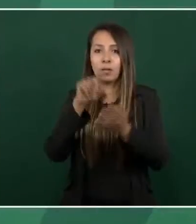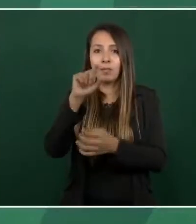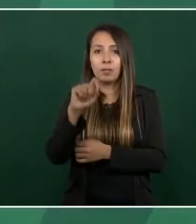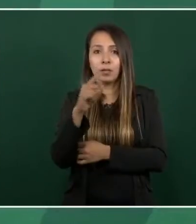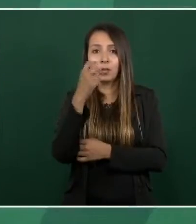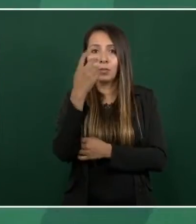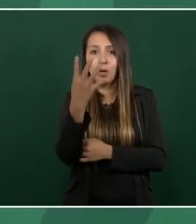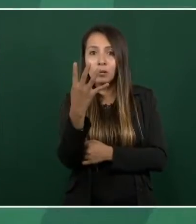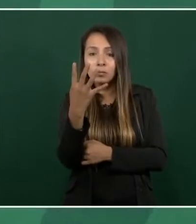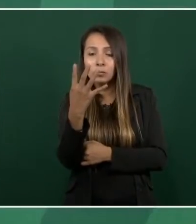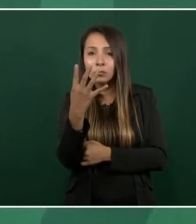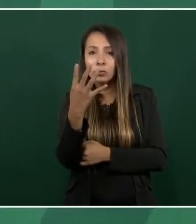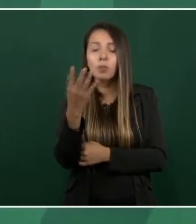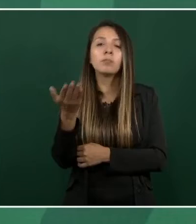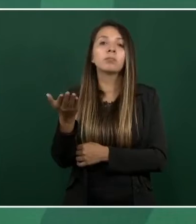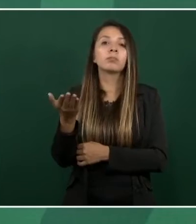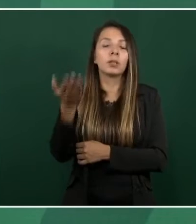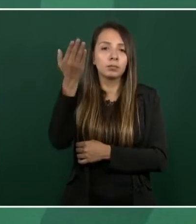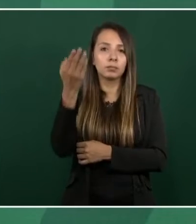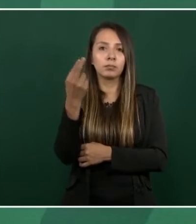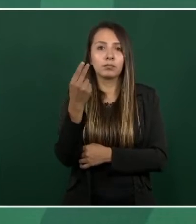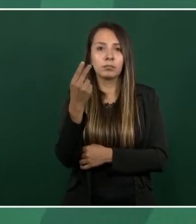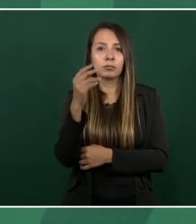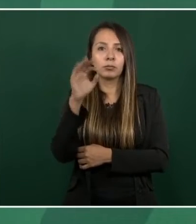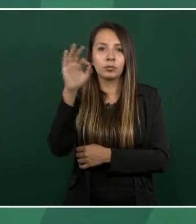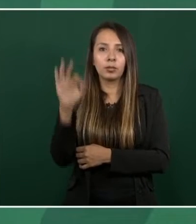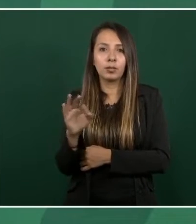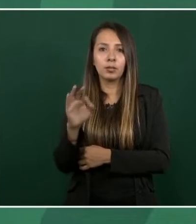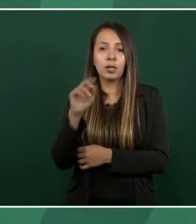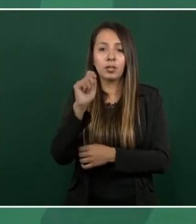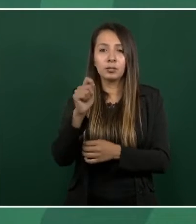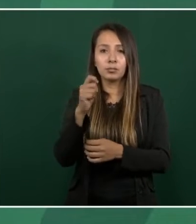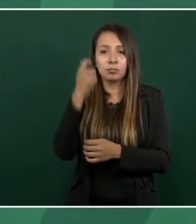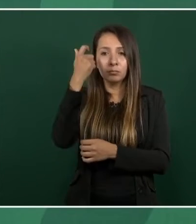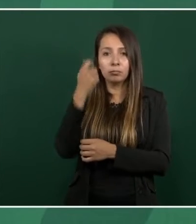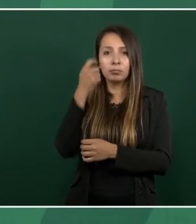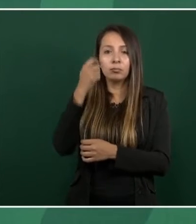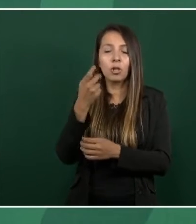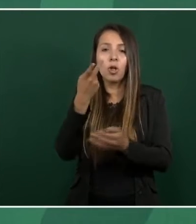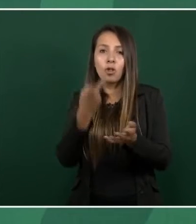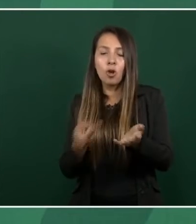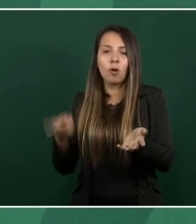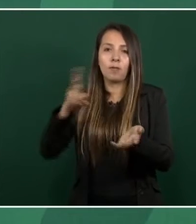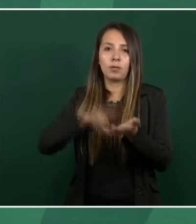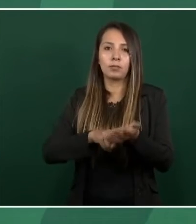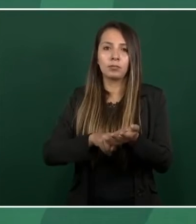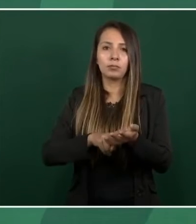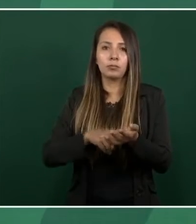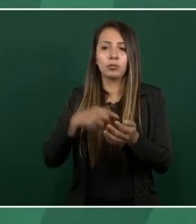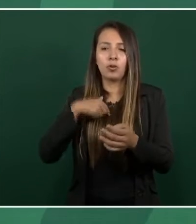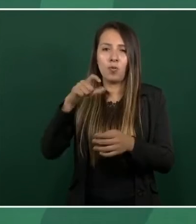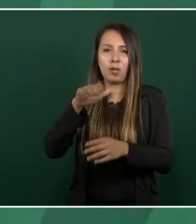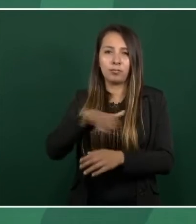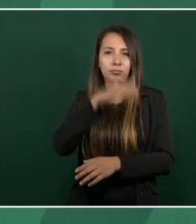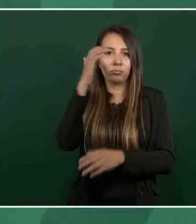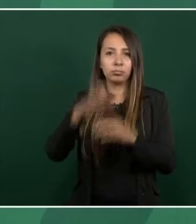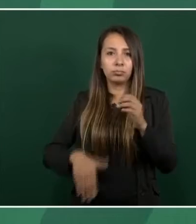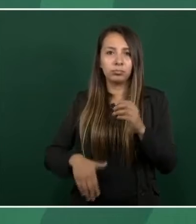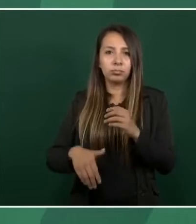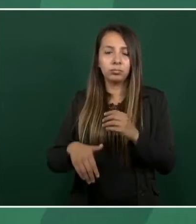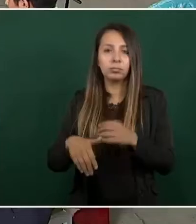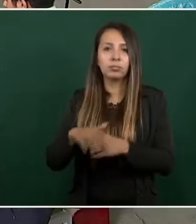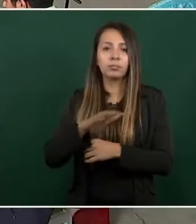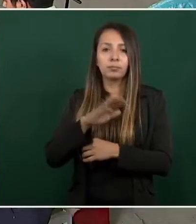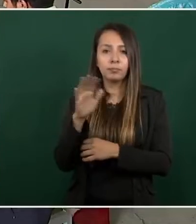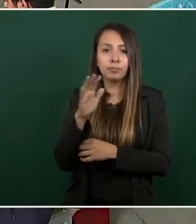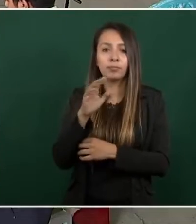yo termine mi mandato, va a ser el doble la pensión a los adultos mayores. Y se está ampliando el